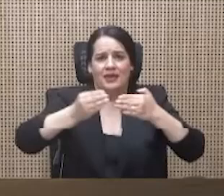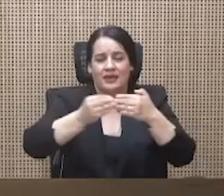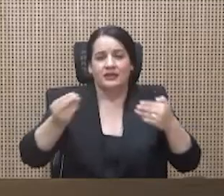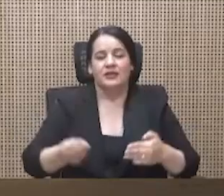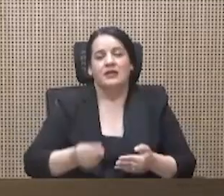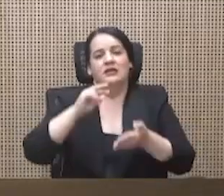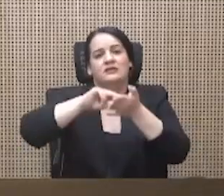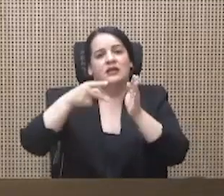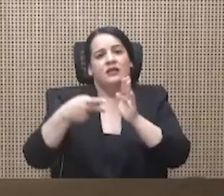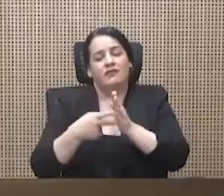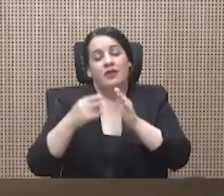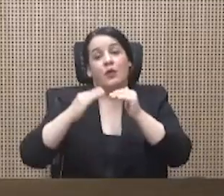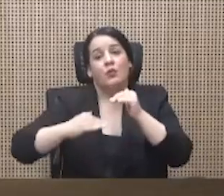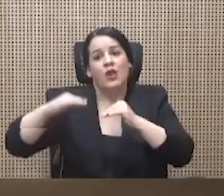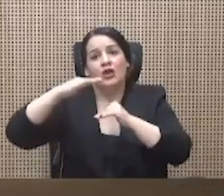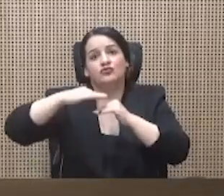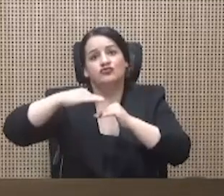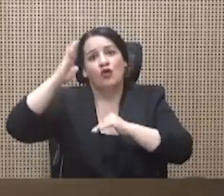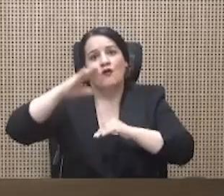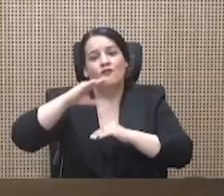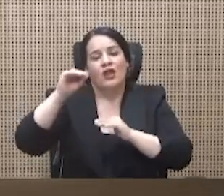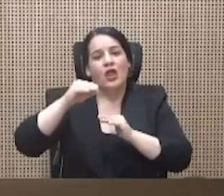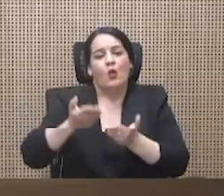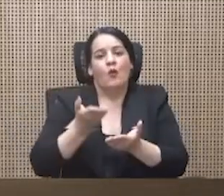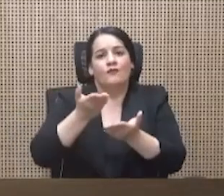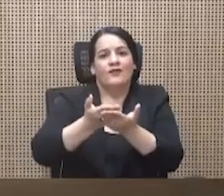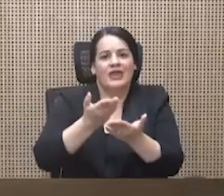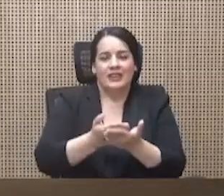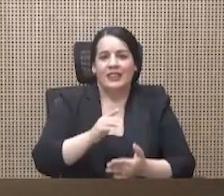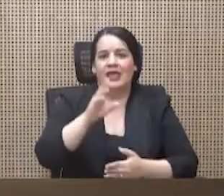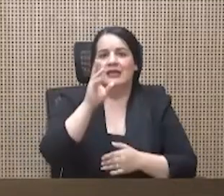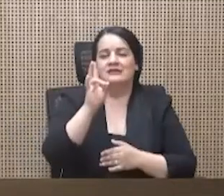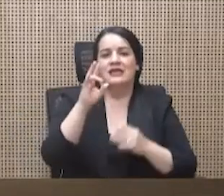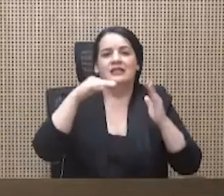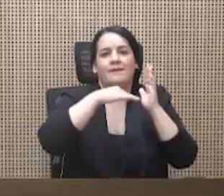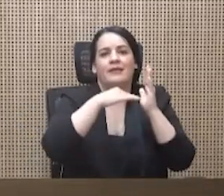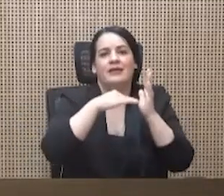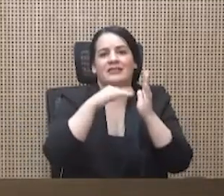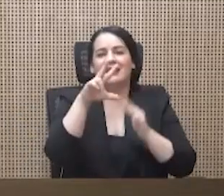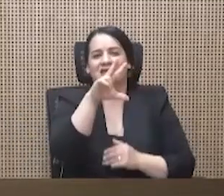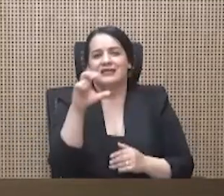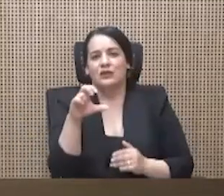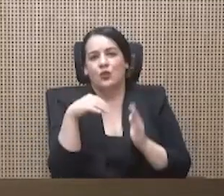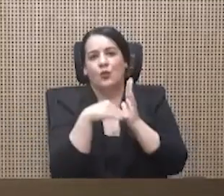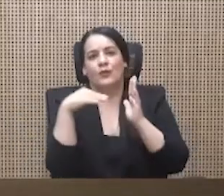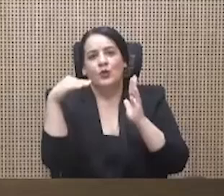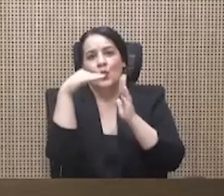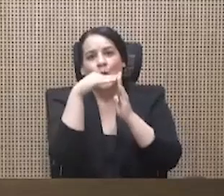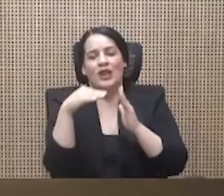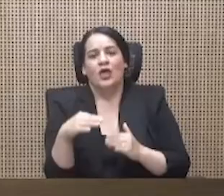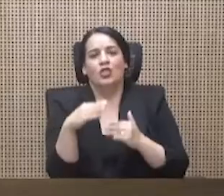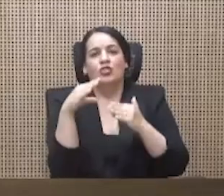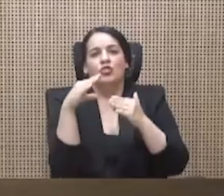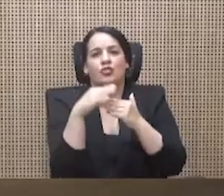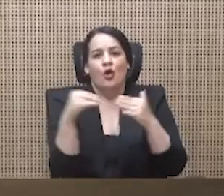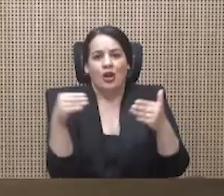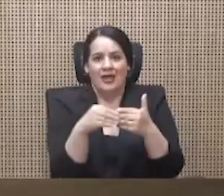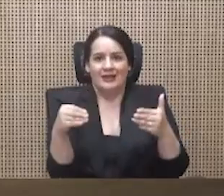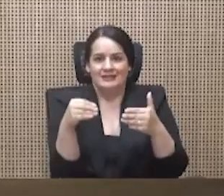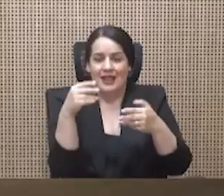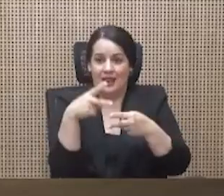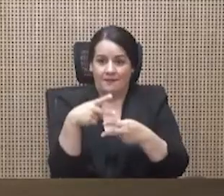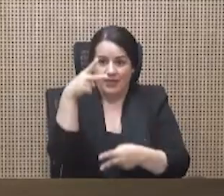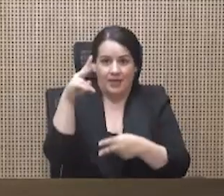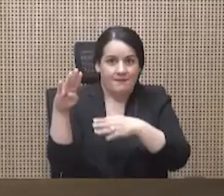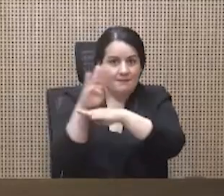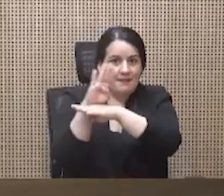existe una sobreoferta de 7,300 millones de dólares en las ventanillas de los